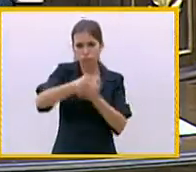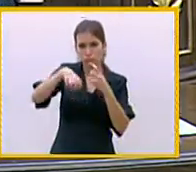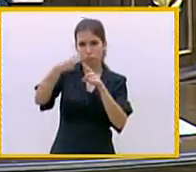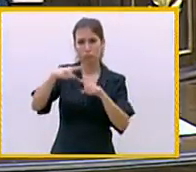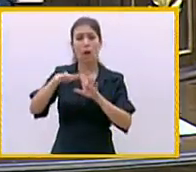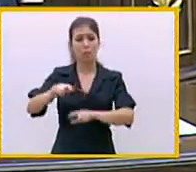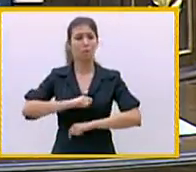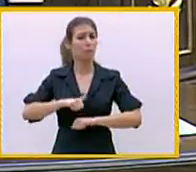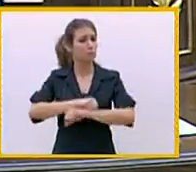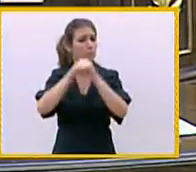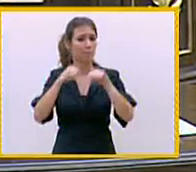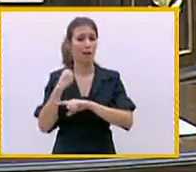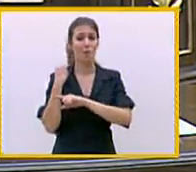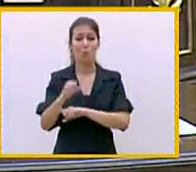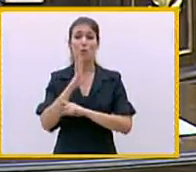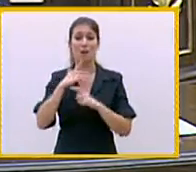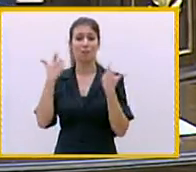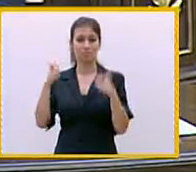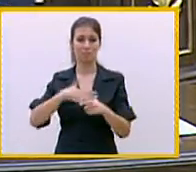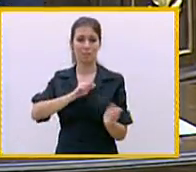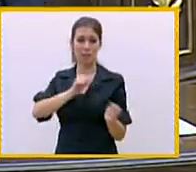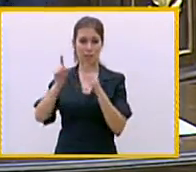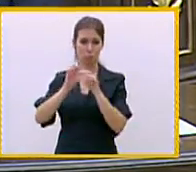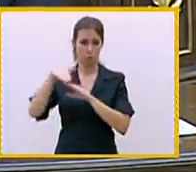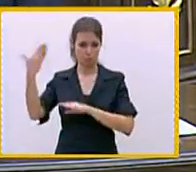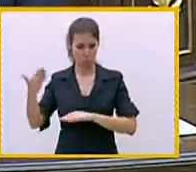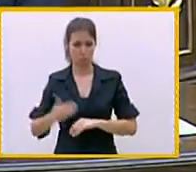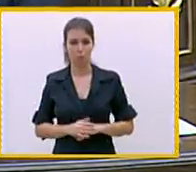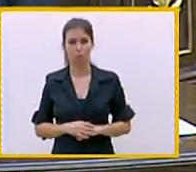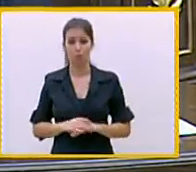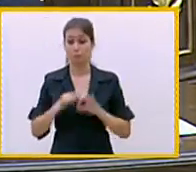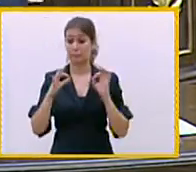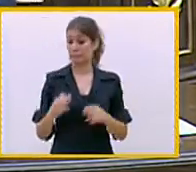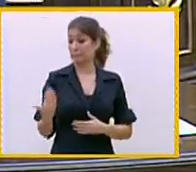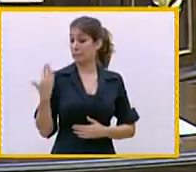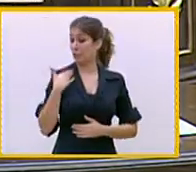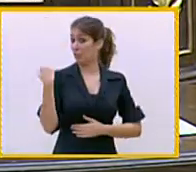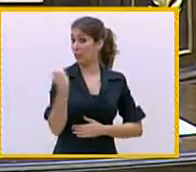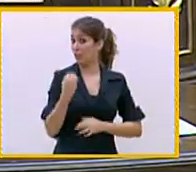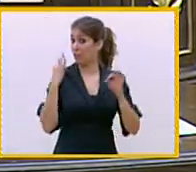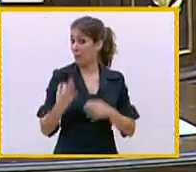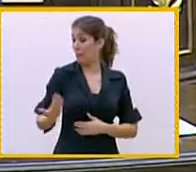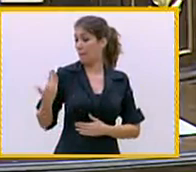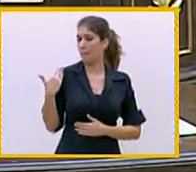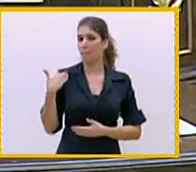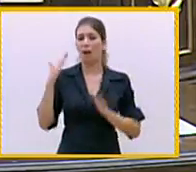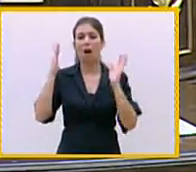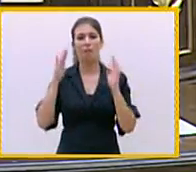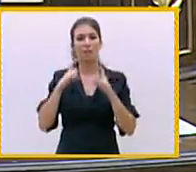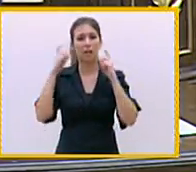a nuestro sector exportador. El pasado mes de diciembre acortamos el tiempo para crear una